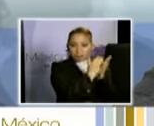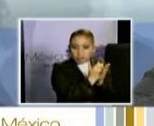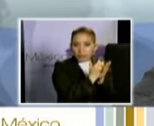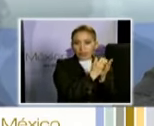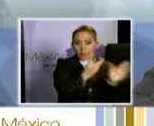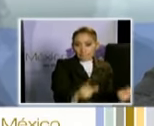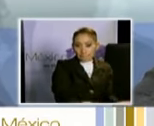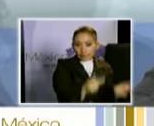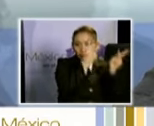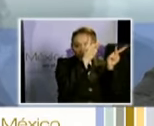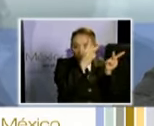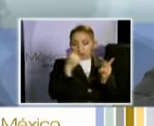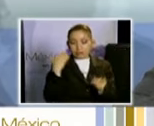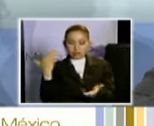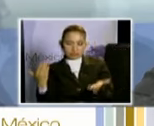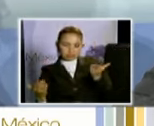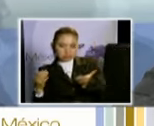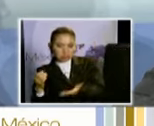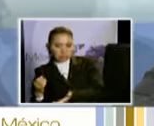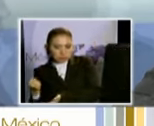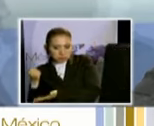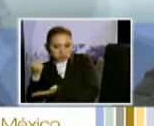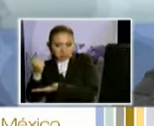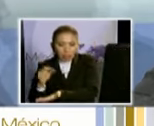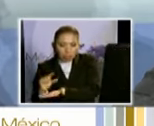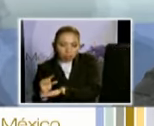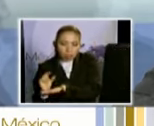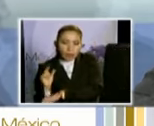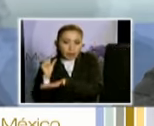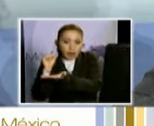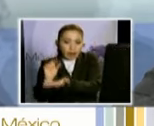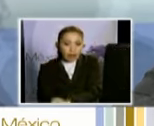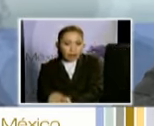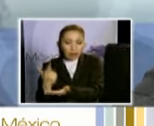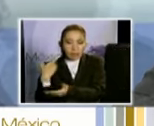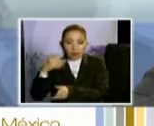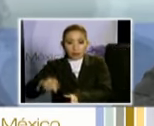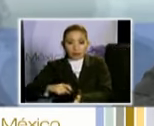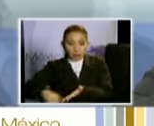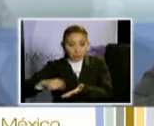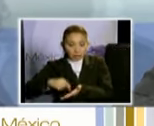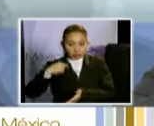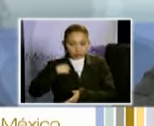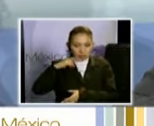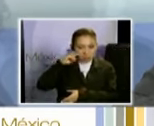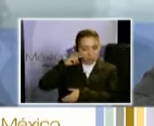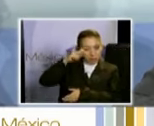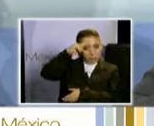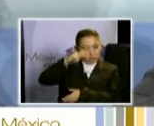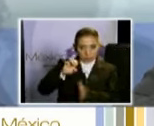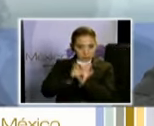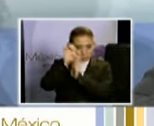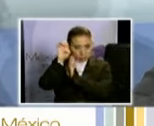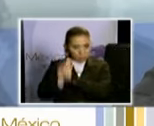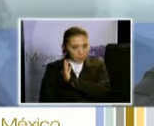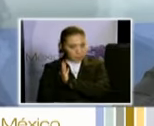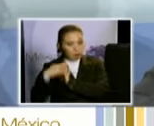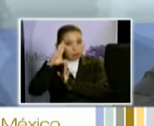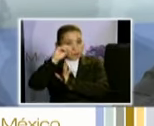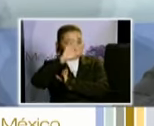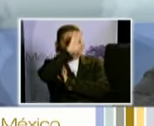la oferta comparado a las inversiones en reducción de la demanda. Cuando yo miro México, por ejemplo, más